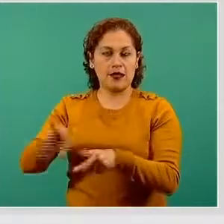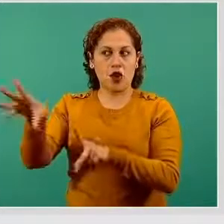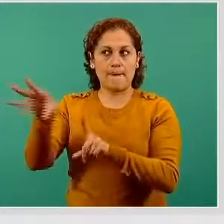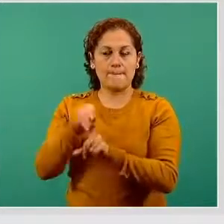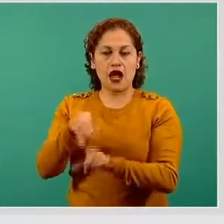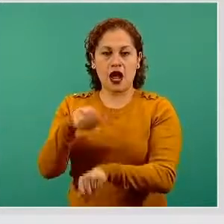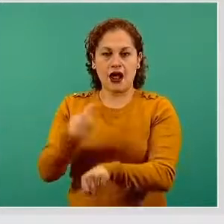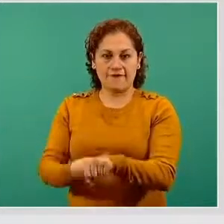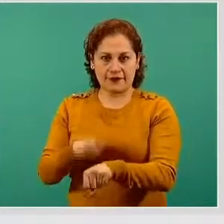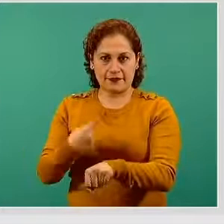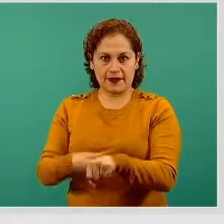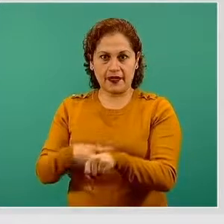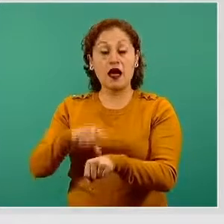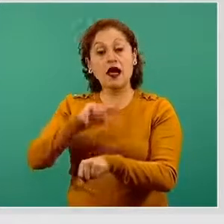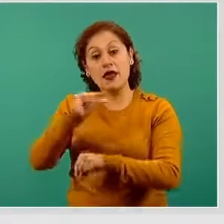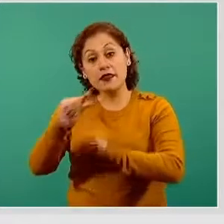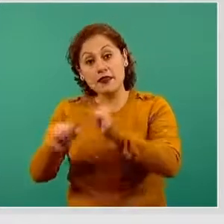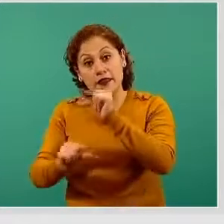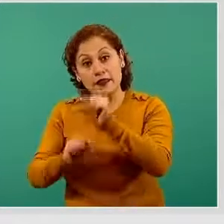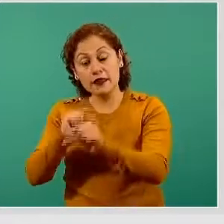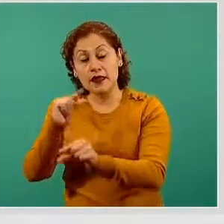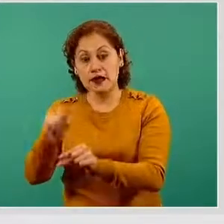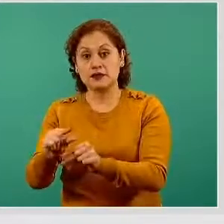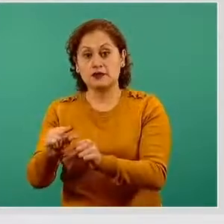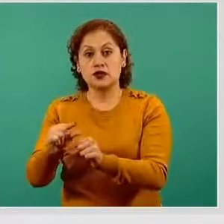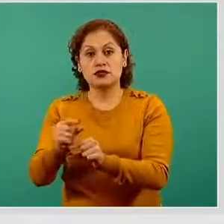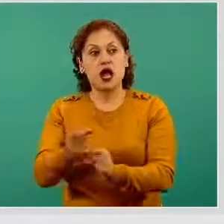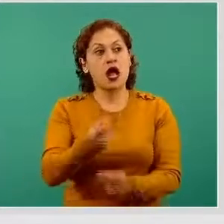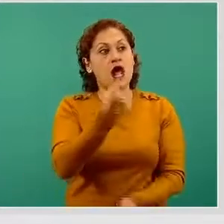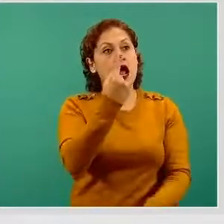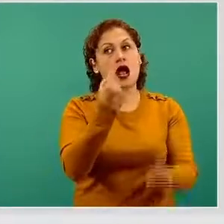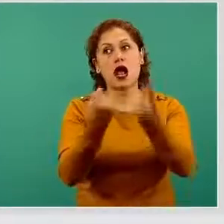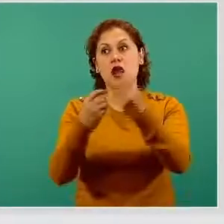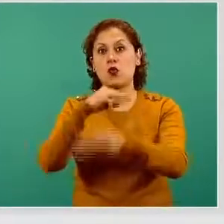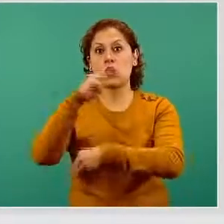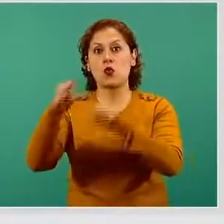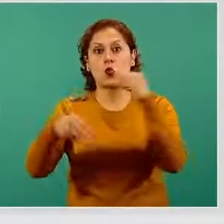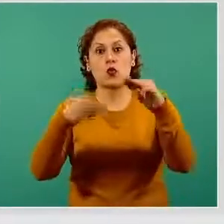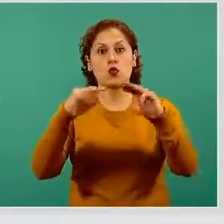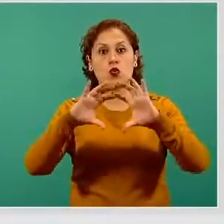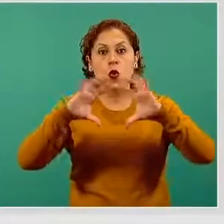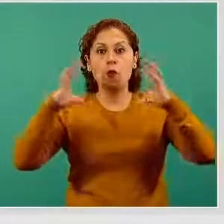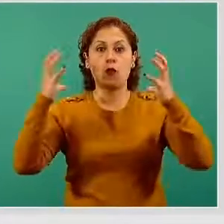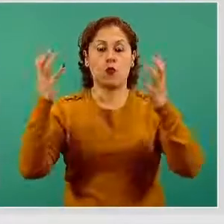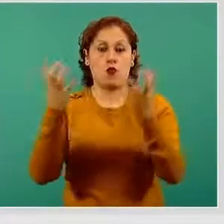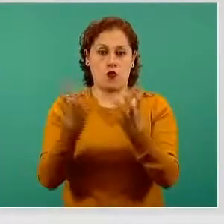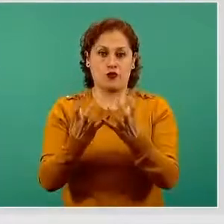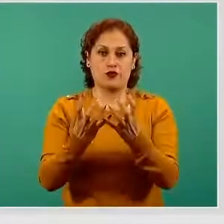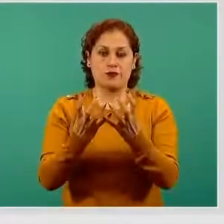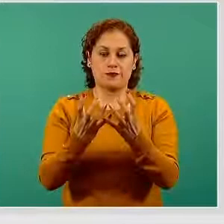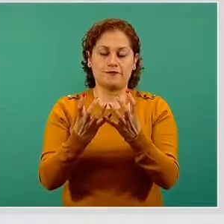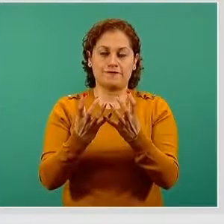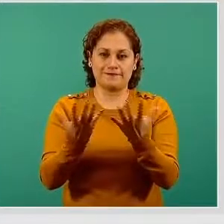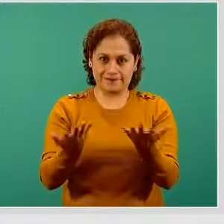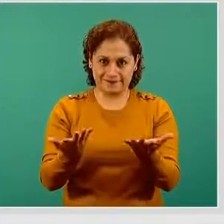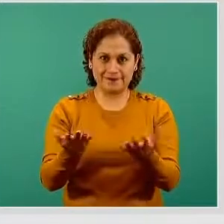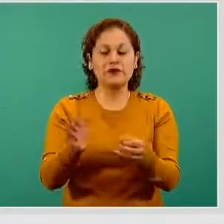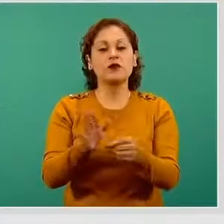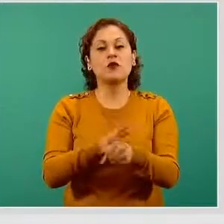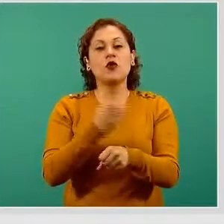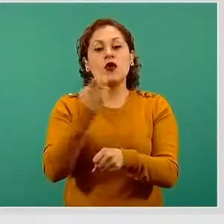todo el mundo, sí, éramos, y los que no hemos enfermado todavía, somos susceptibles a enfermar,